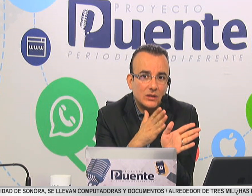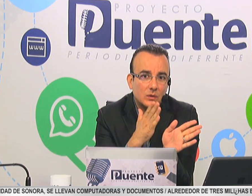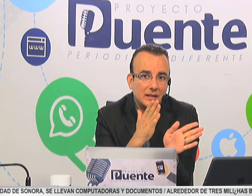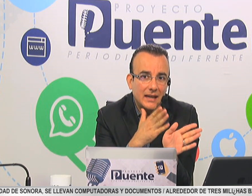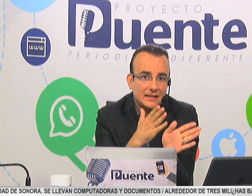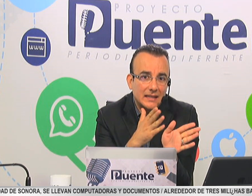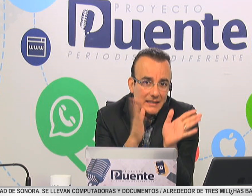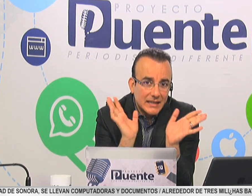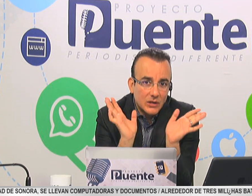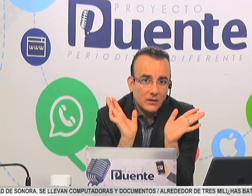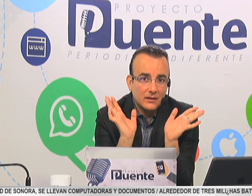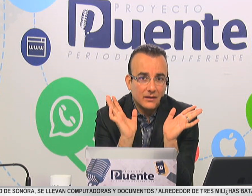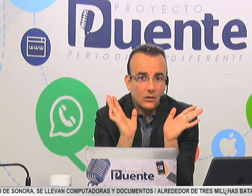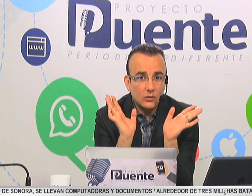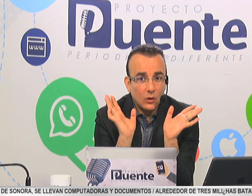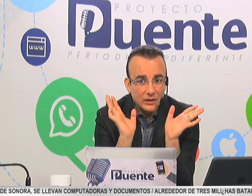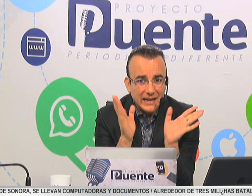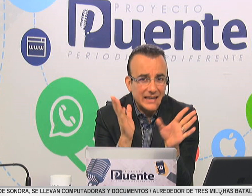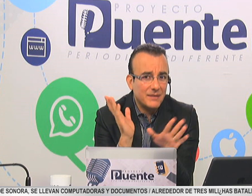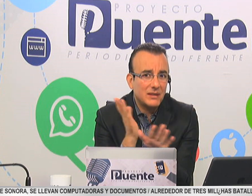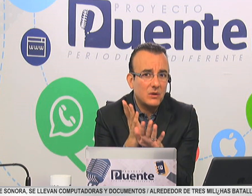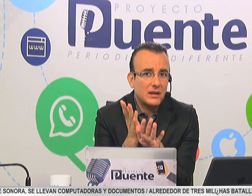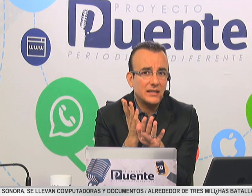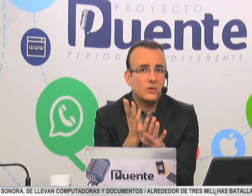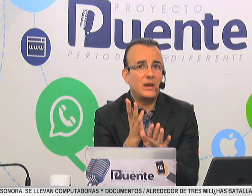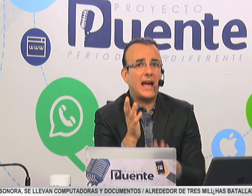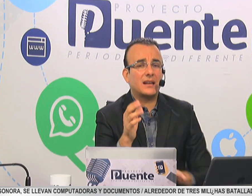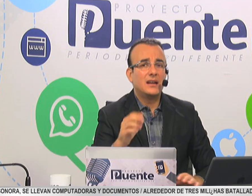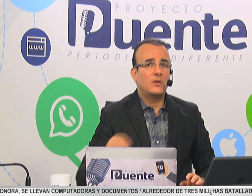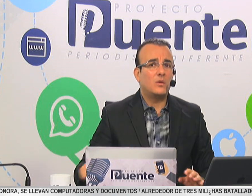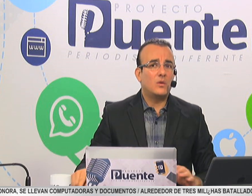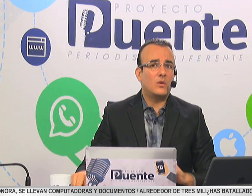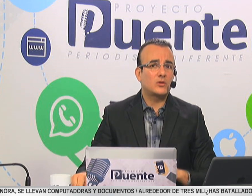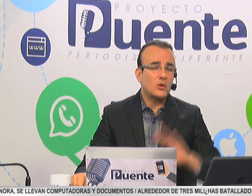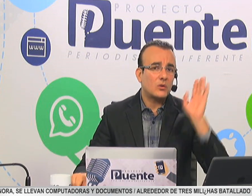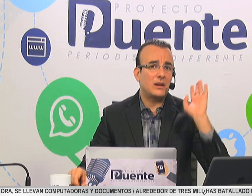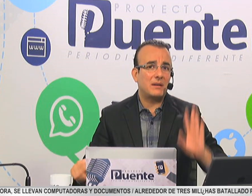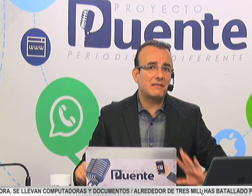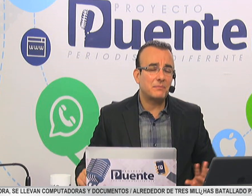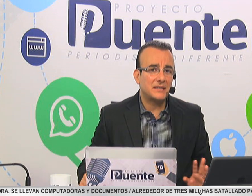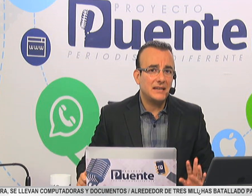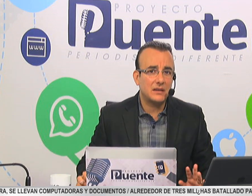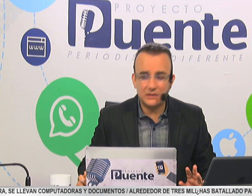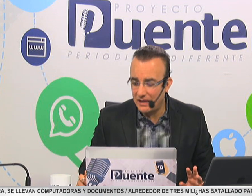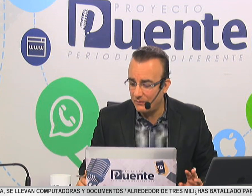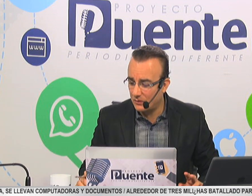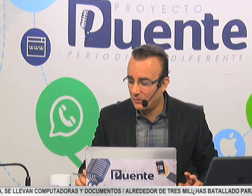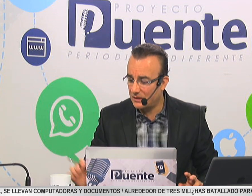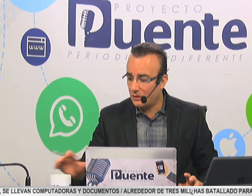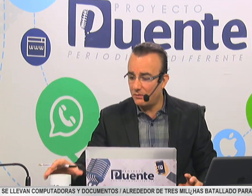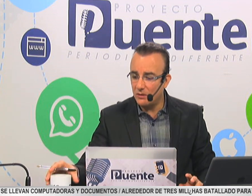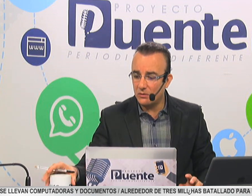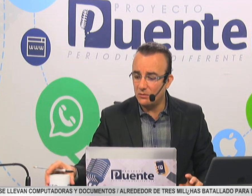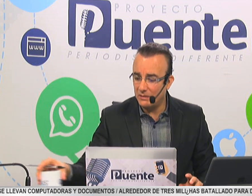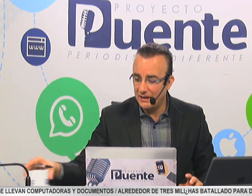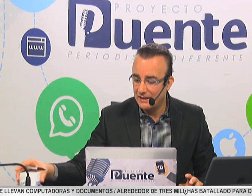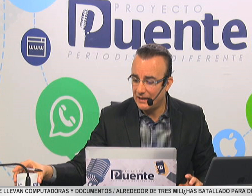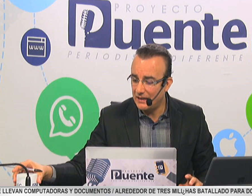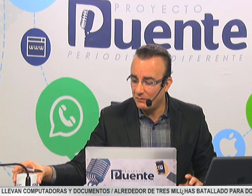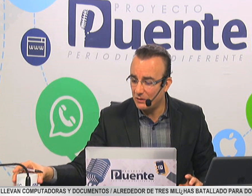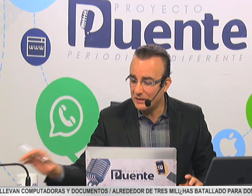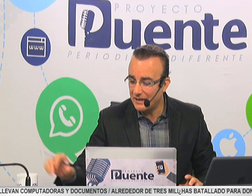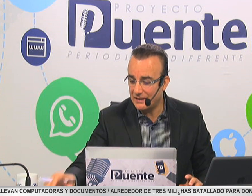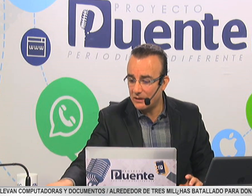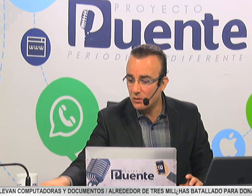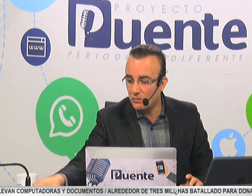estar dentro de esta licitación. ¿O ya se emitió una circular o solo con la palabra del presidente nos quedamos, como se está volviendo costumbre?